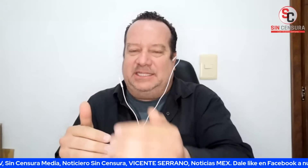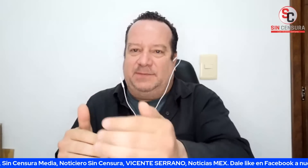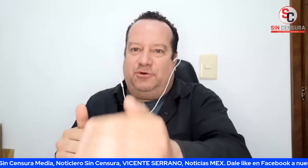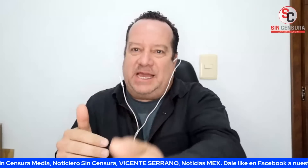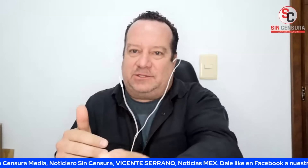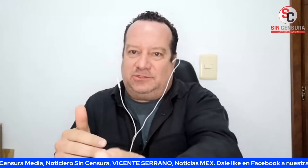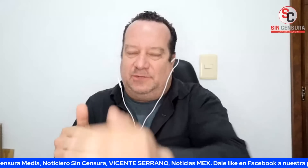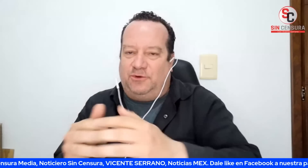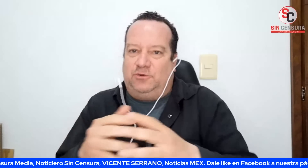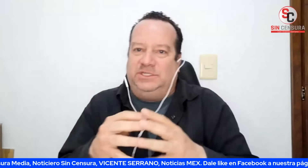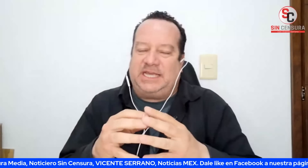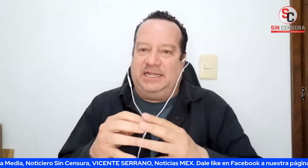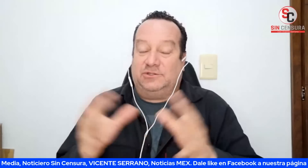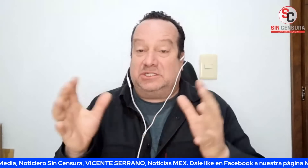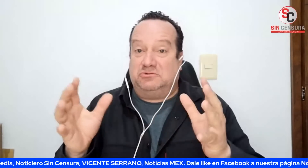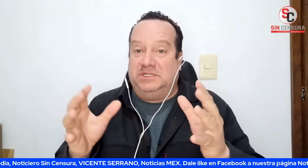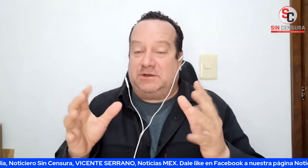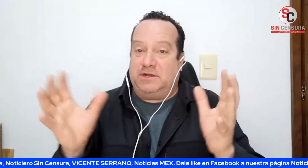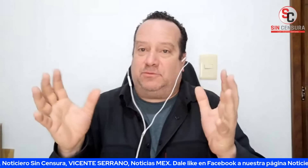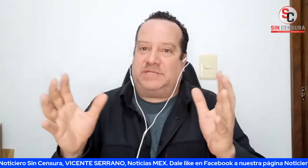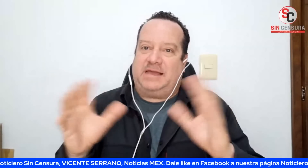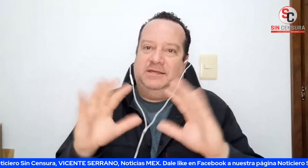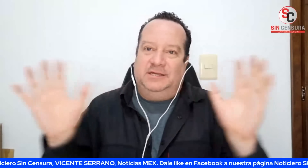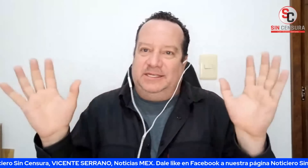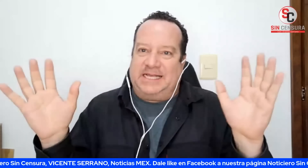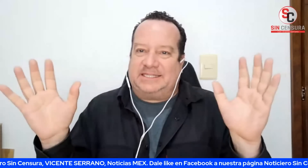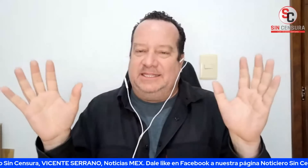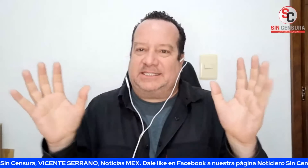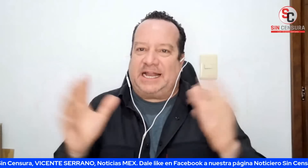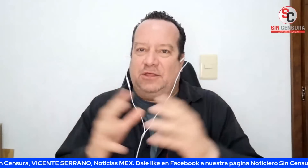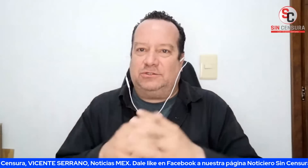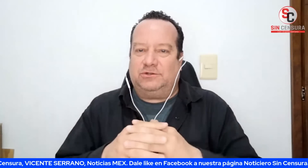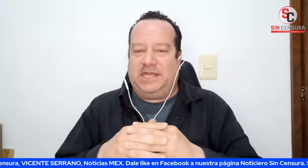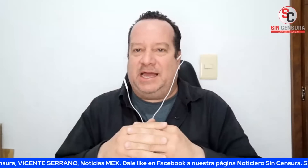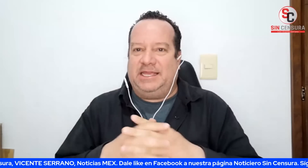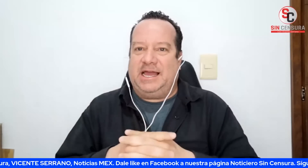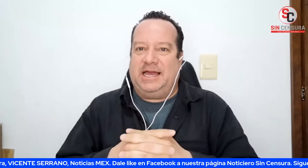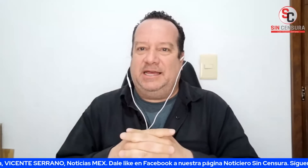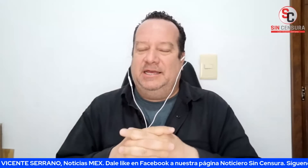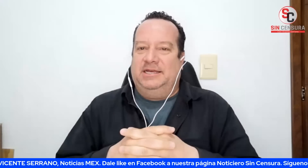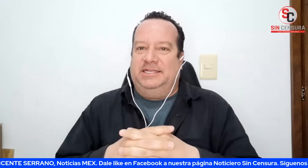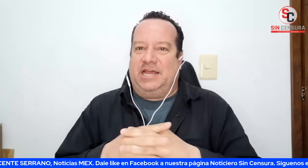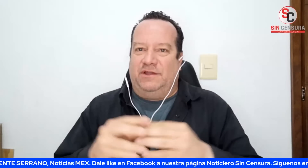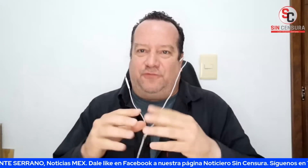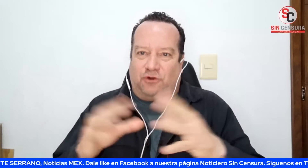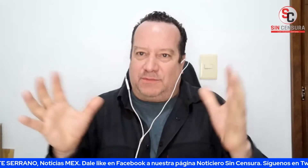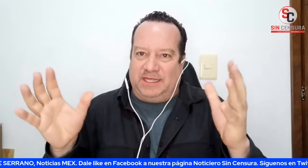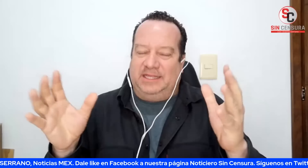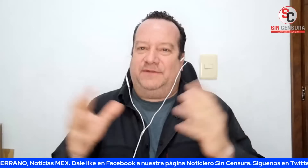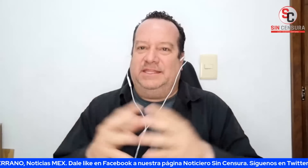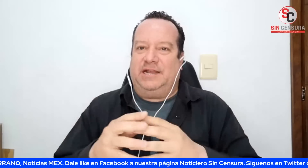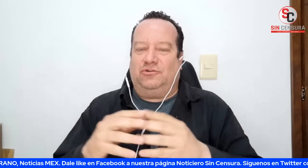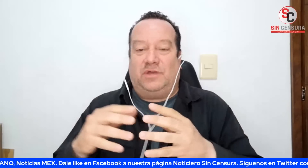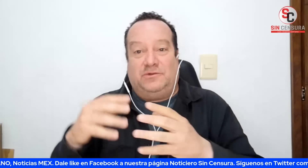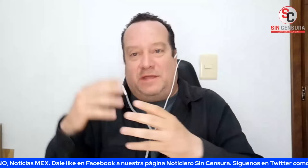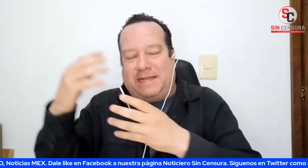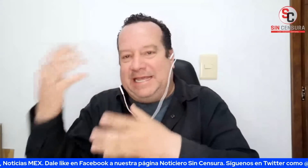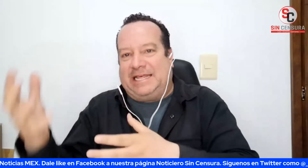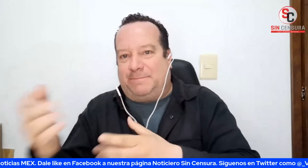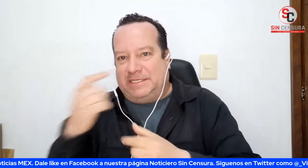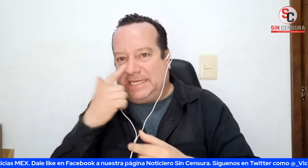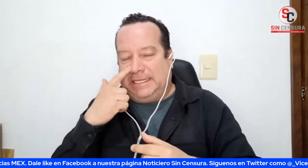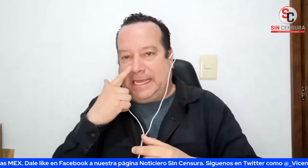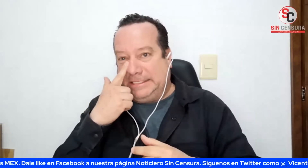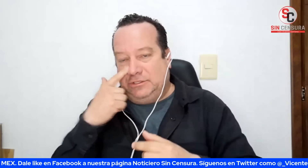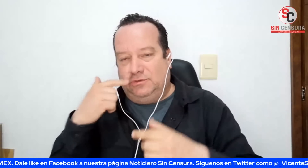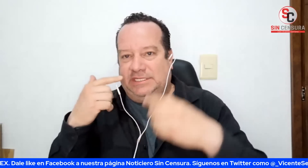acompañando de este tipo de actos del Poder Judicial. Entonces uno dice, bueno, pues ya están descarados, ¿no? Ya no hay forma de defenderlo, no hay manera